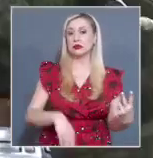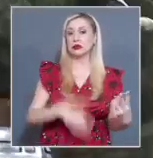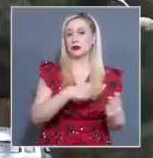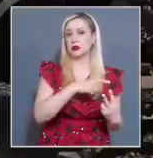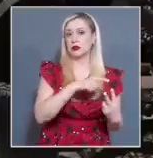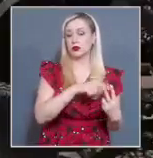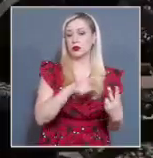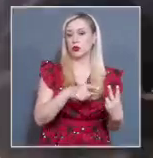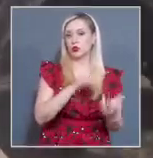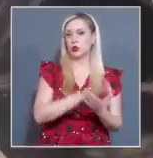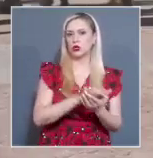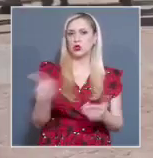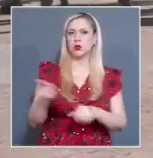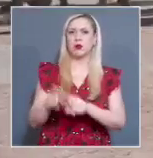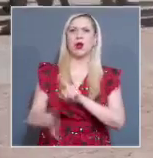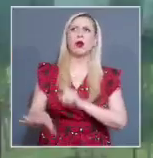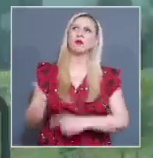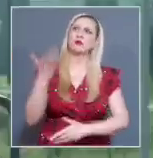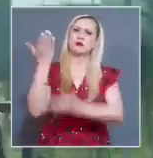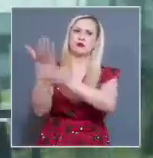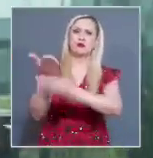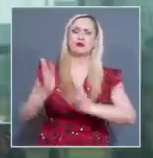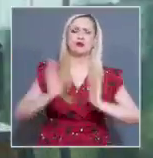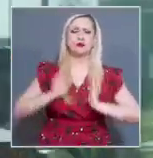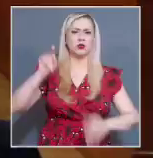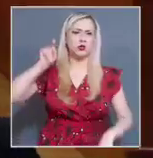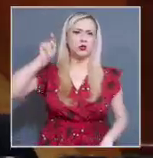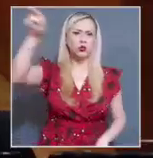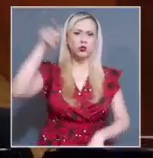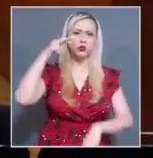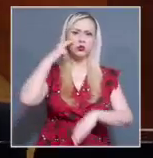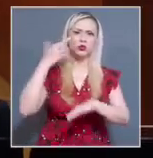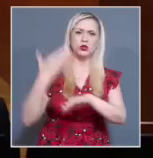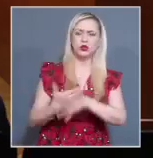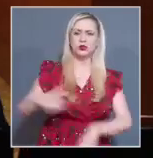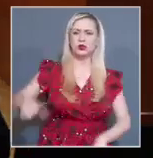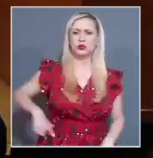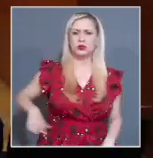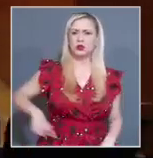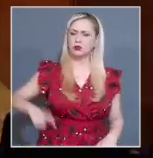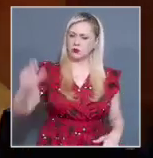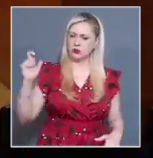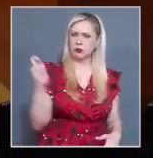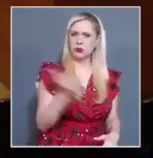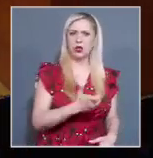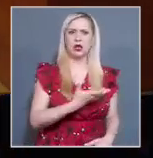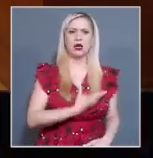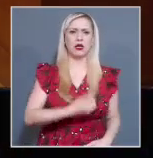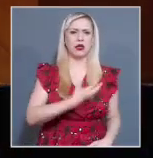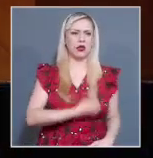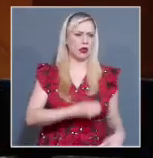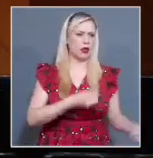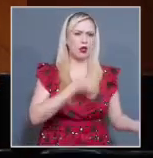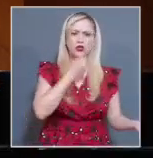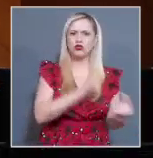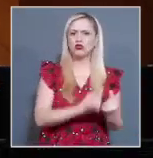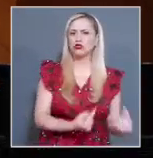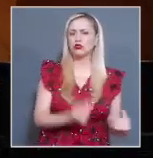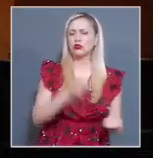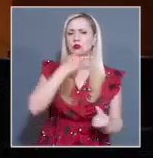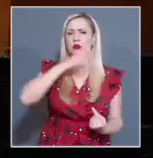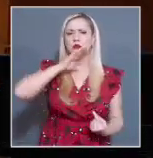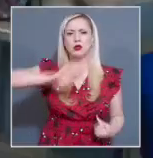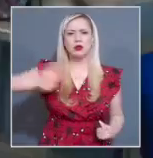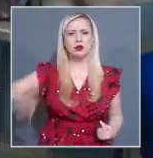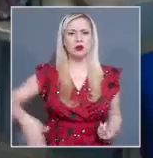de reclamación de responsabilidad patrimonial del Estado. Hay un amparo directo en revisión respecto de la sentencia de un tribunal colegiado en la cual